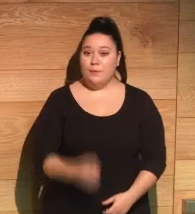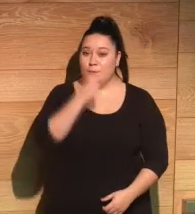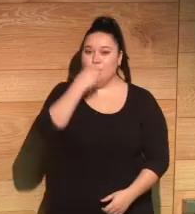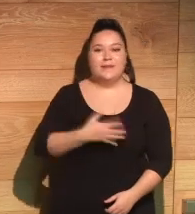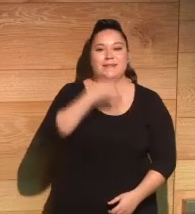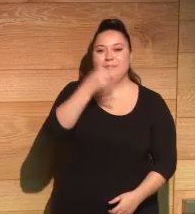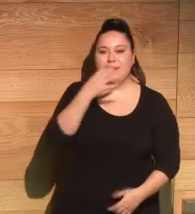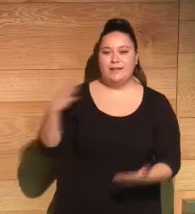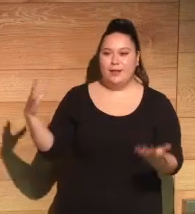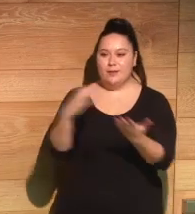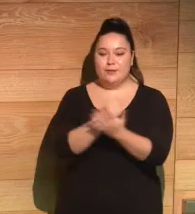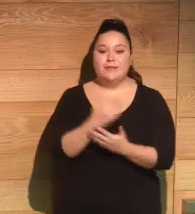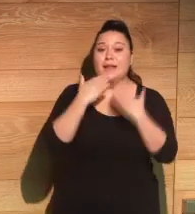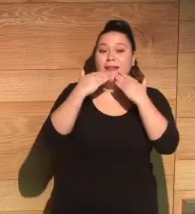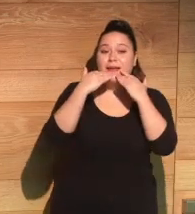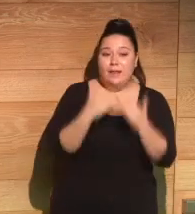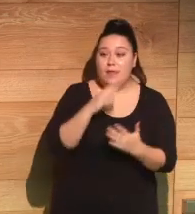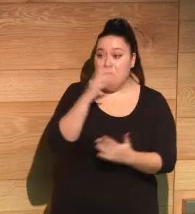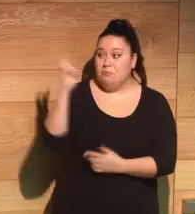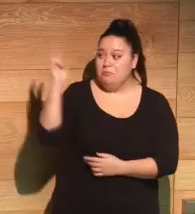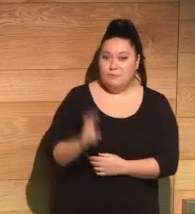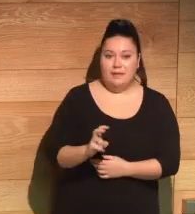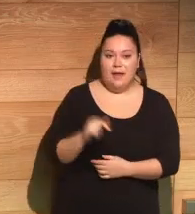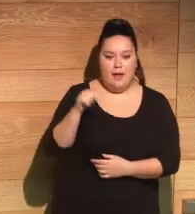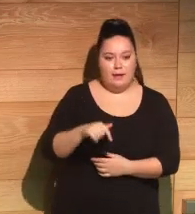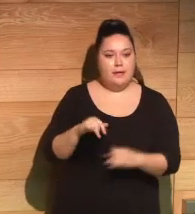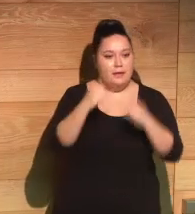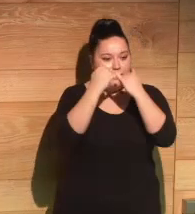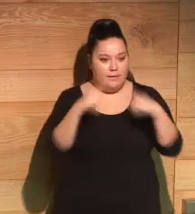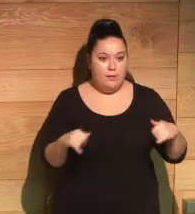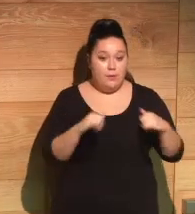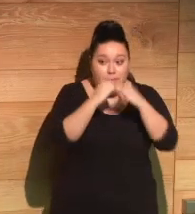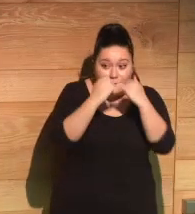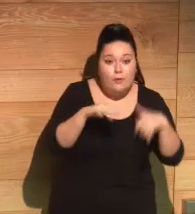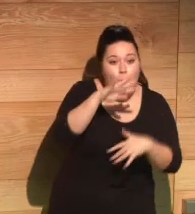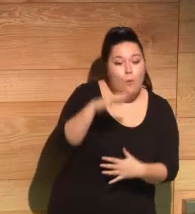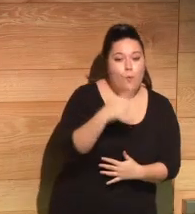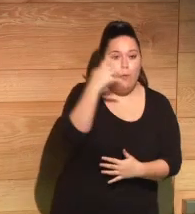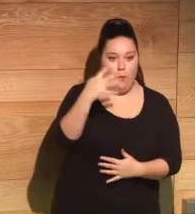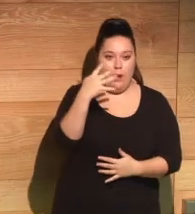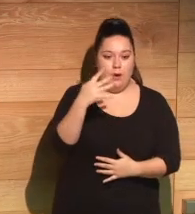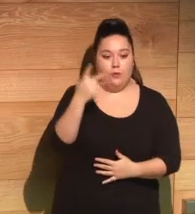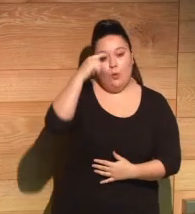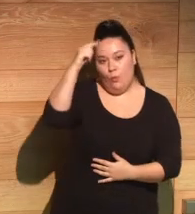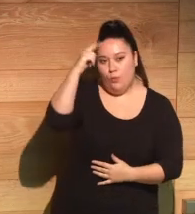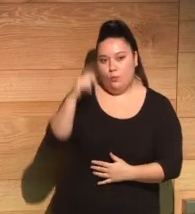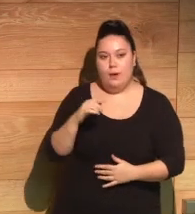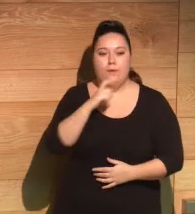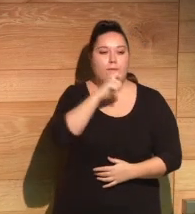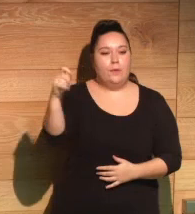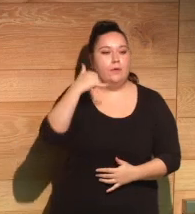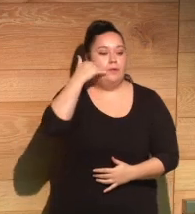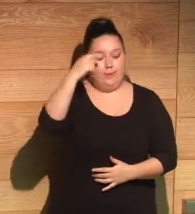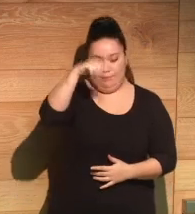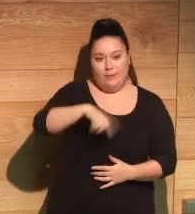Buenas tardes a todos. Gracias por acompañarnos en esta jornada del cuarto Foro de la Cultura desde la Fundación Telefónica de